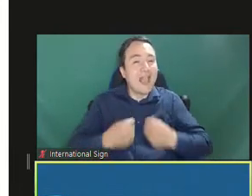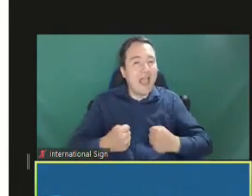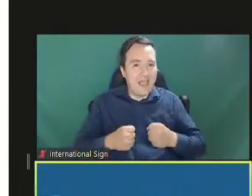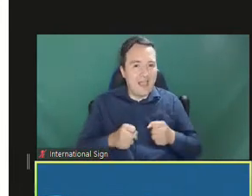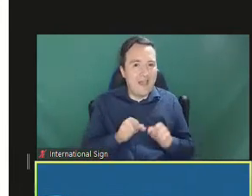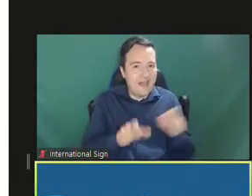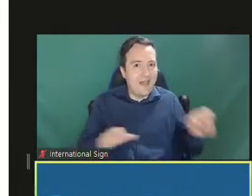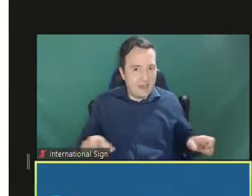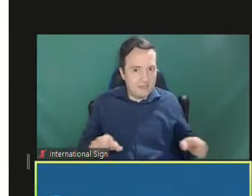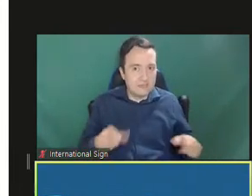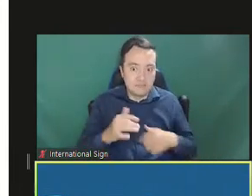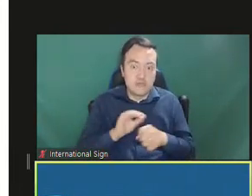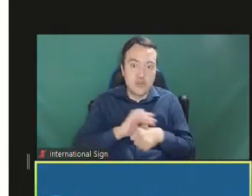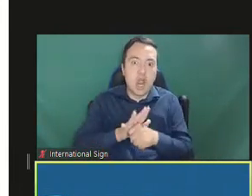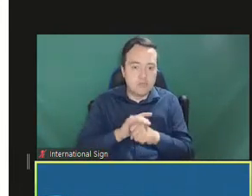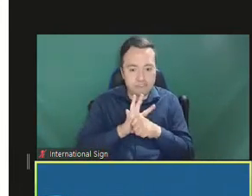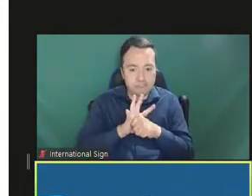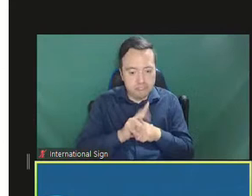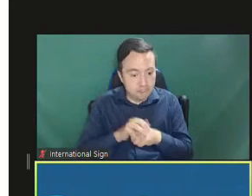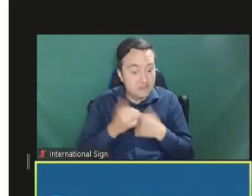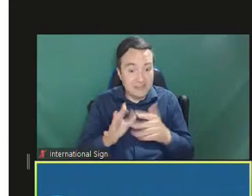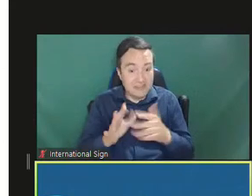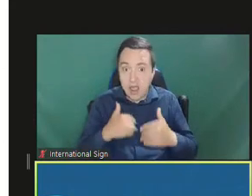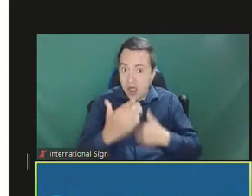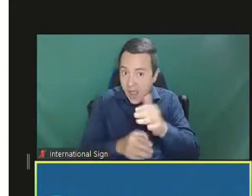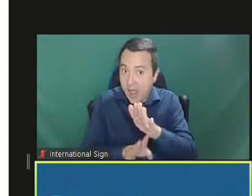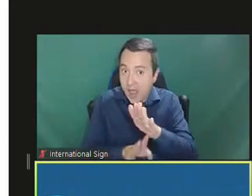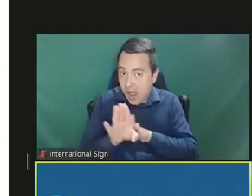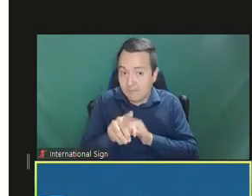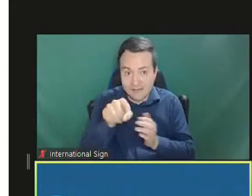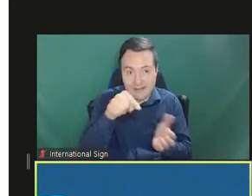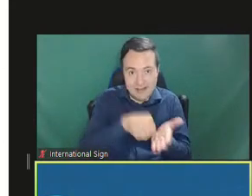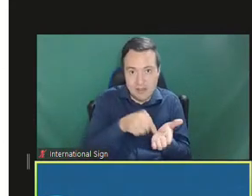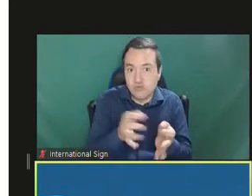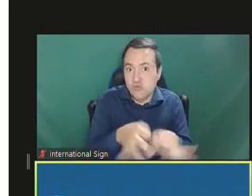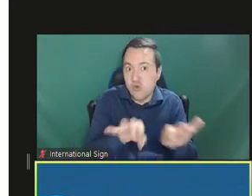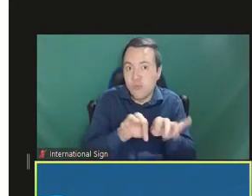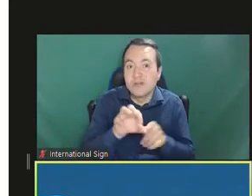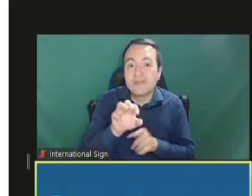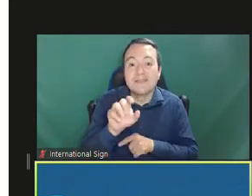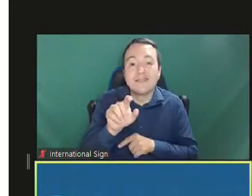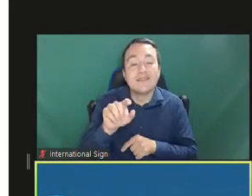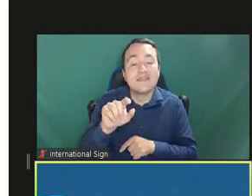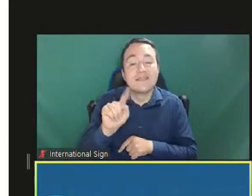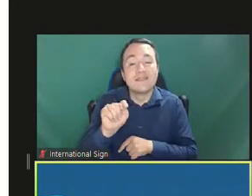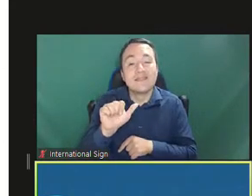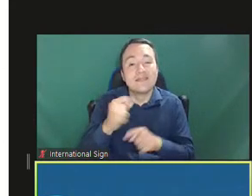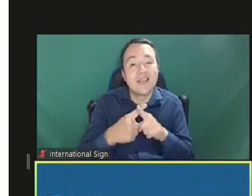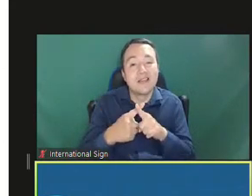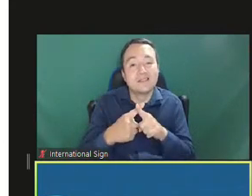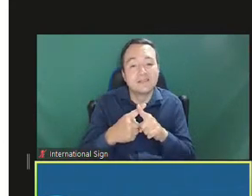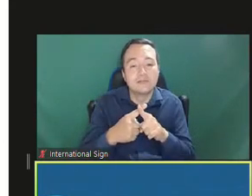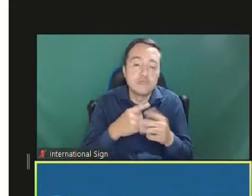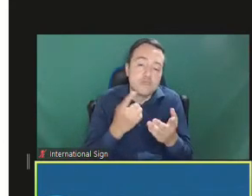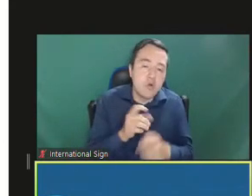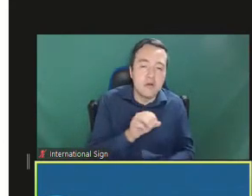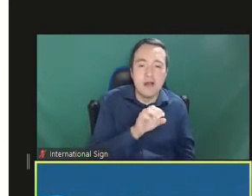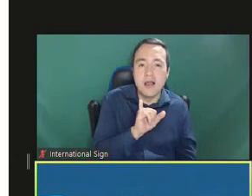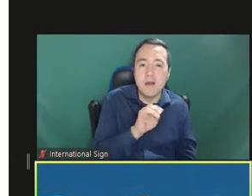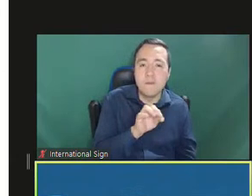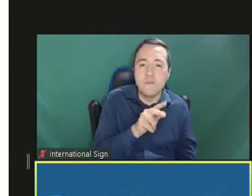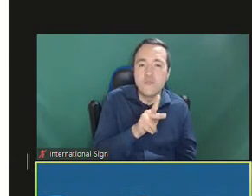pandemia nos visto cada vez más a interés en estos impuestos indirectos que pueden ser una amplia realmente muy importante para la promoción de la salud